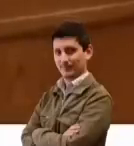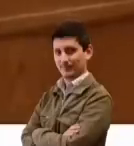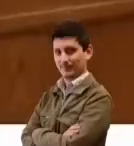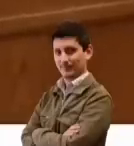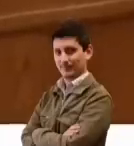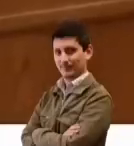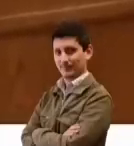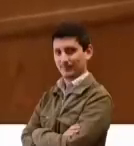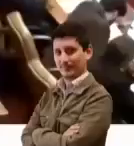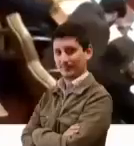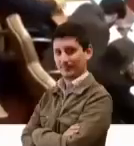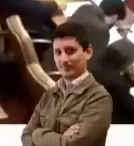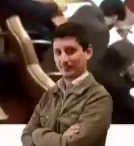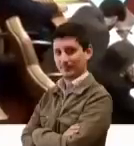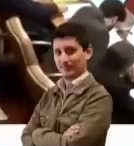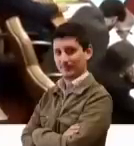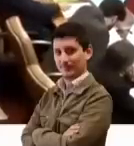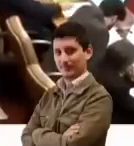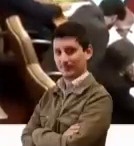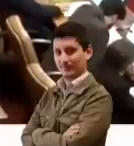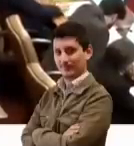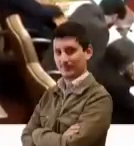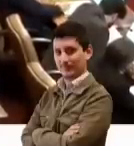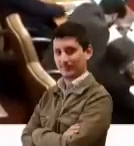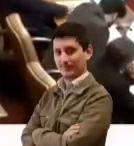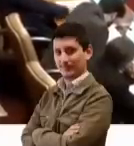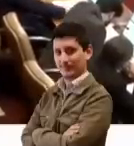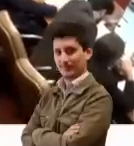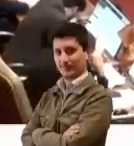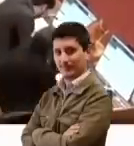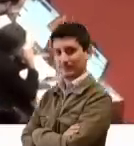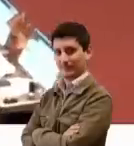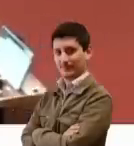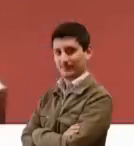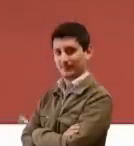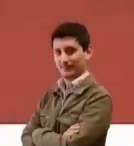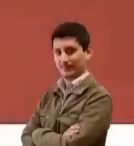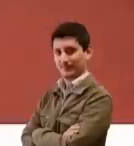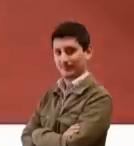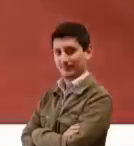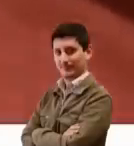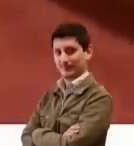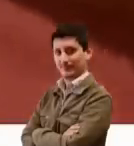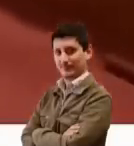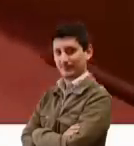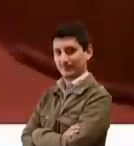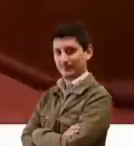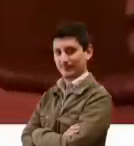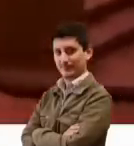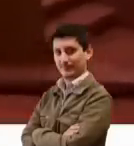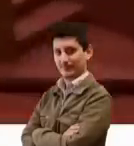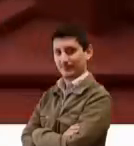descuido. ¿A qué nos referimos? Al Partido de la Gente, al Centro Democrático Unido, a los ex-PDG.